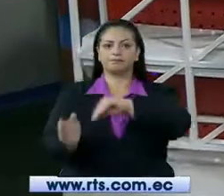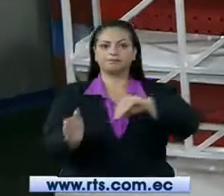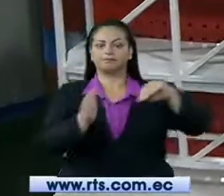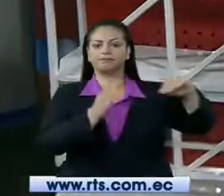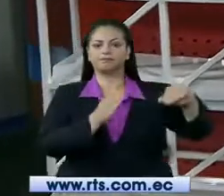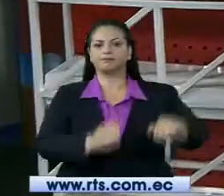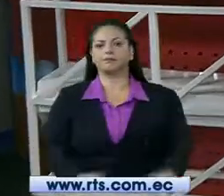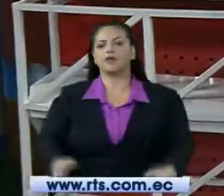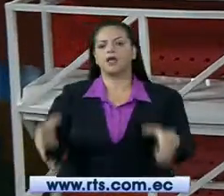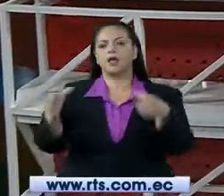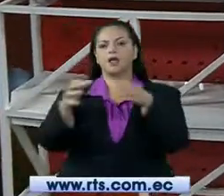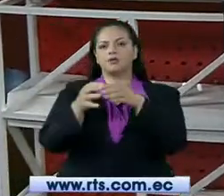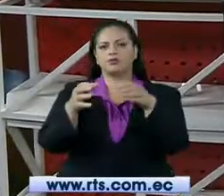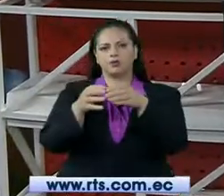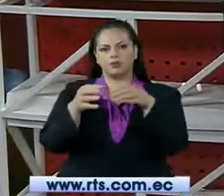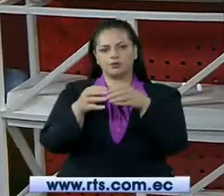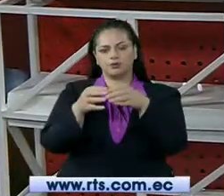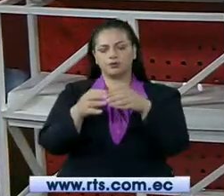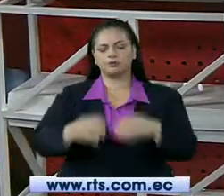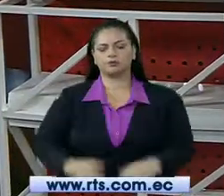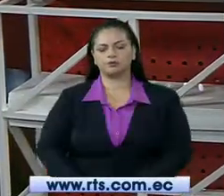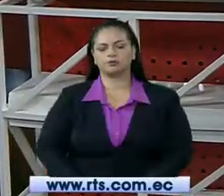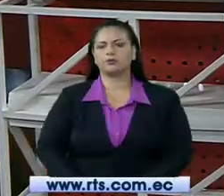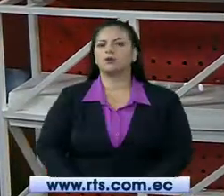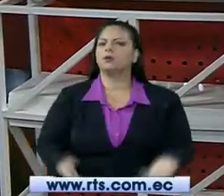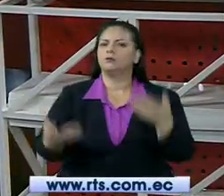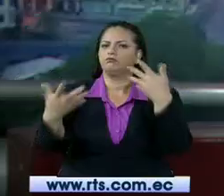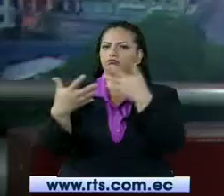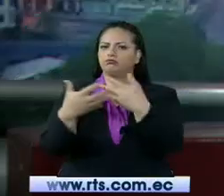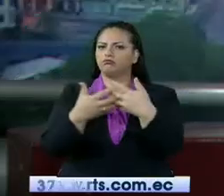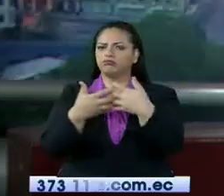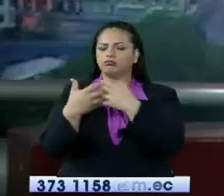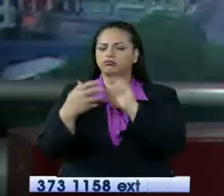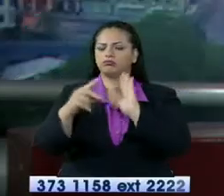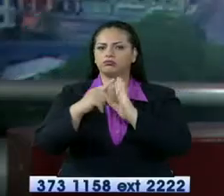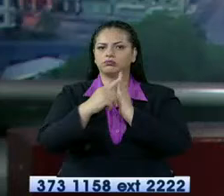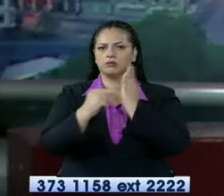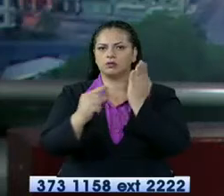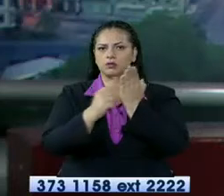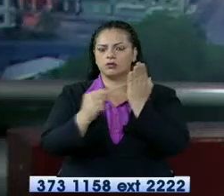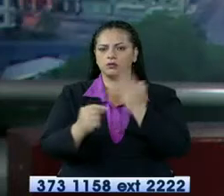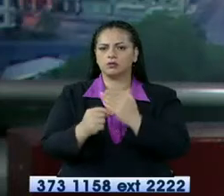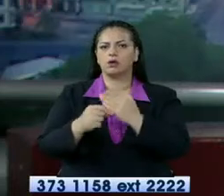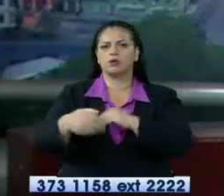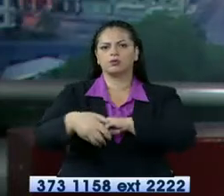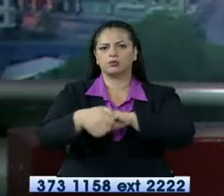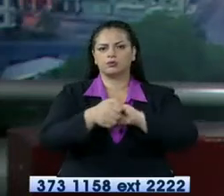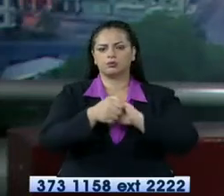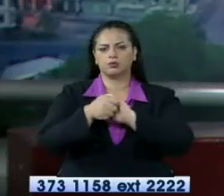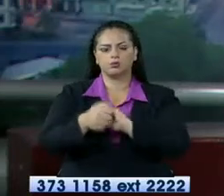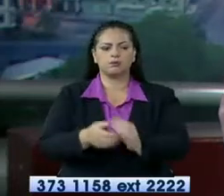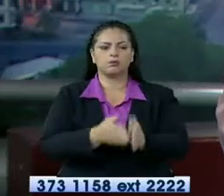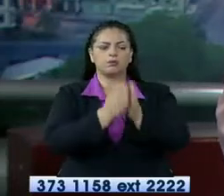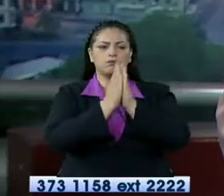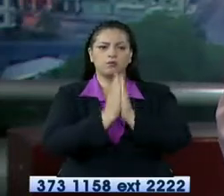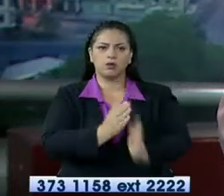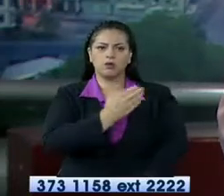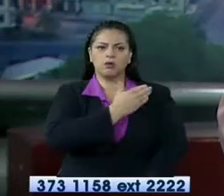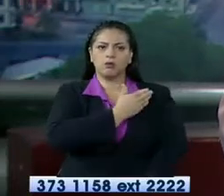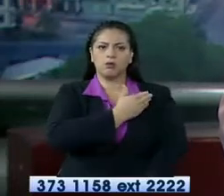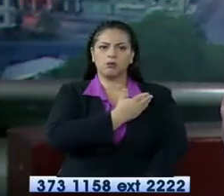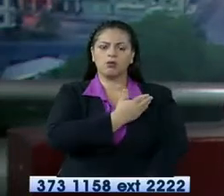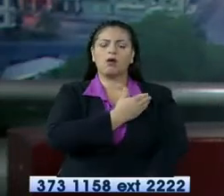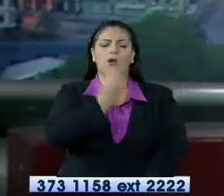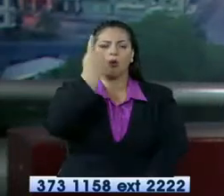la Asociación de Organismos de Integración del Sector Financiero Popular y Solidario solicitó al Gobierno Nacional ser parte